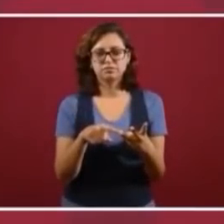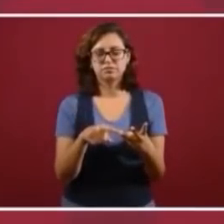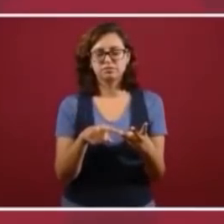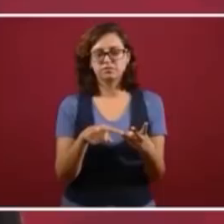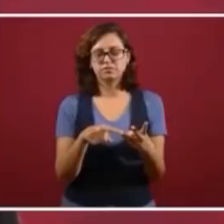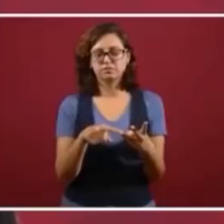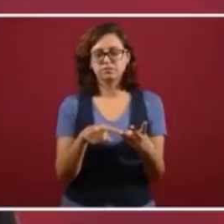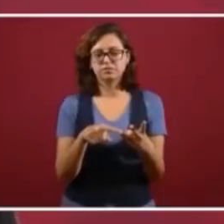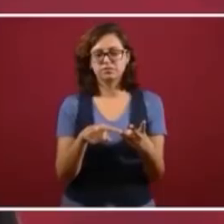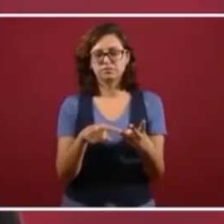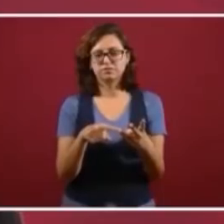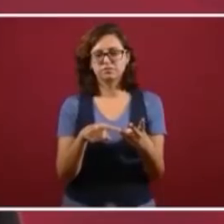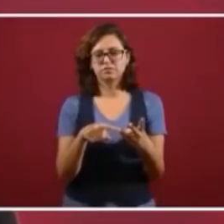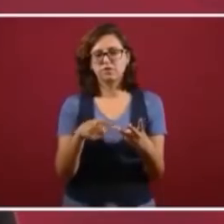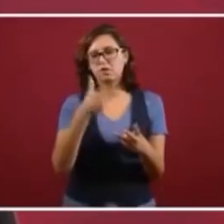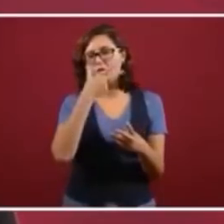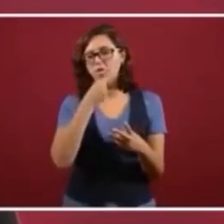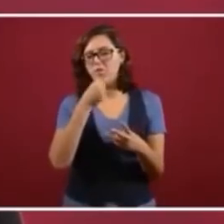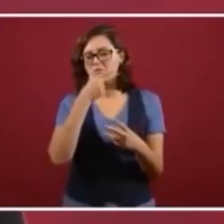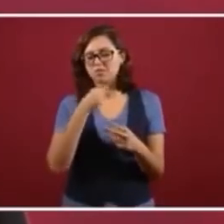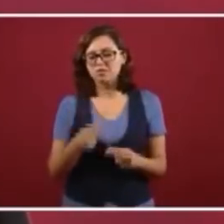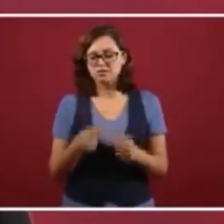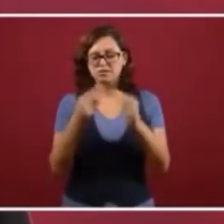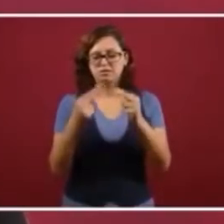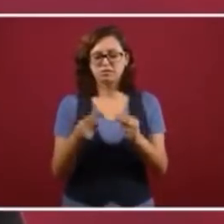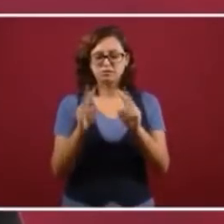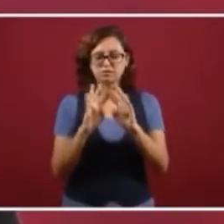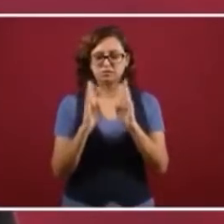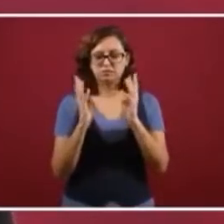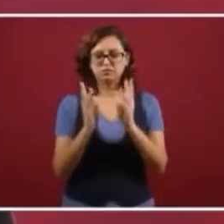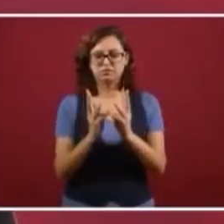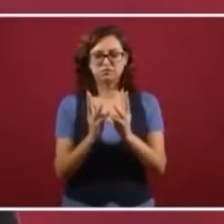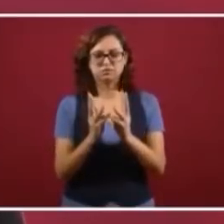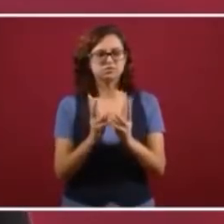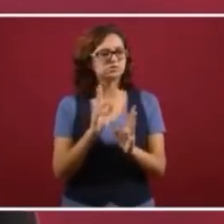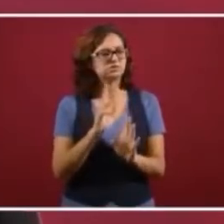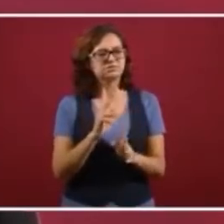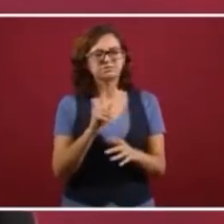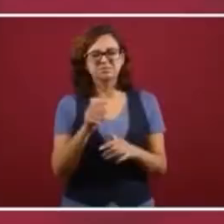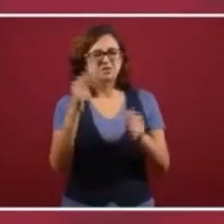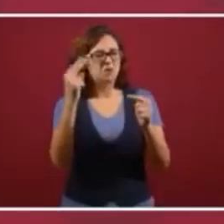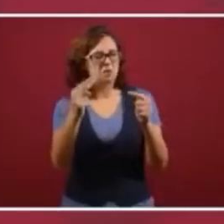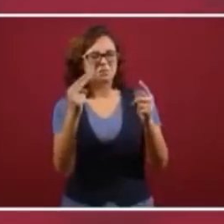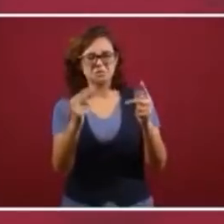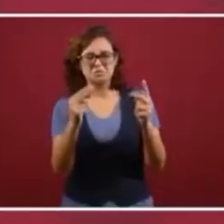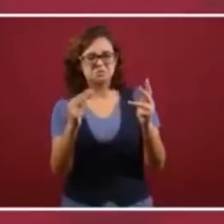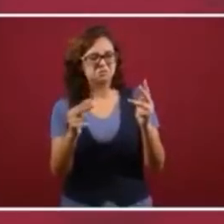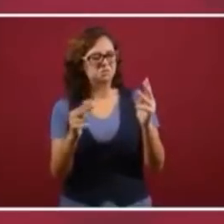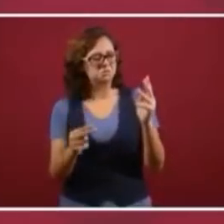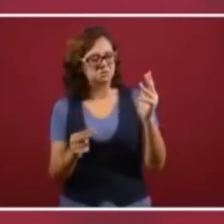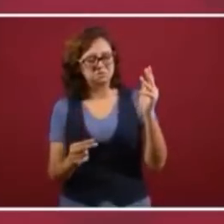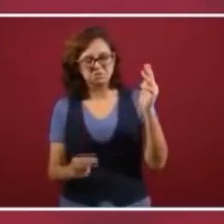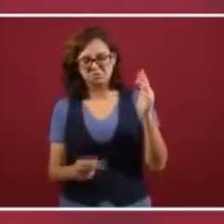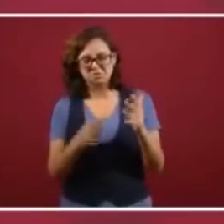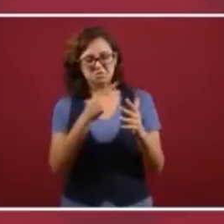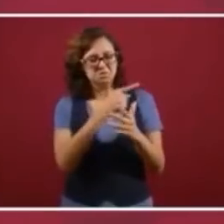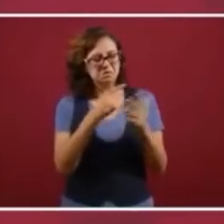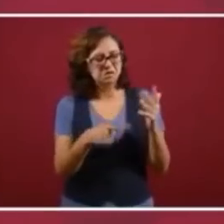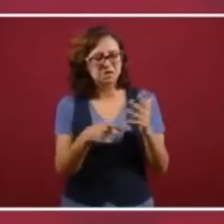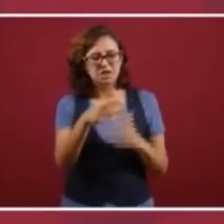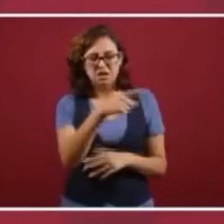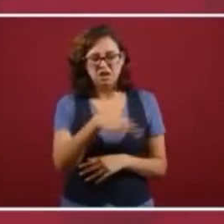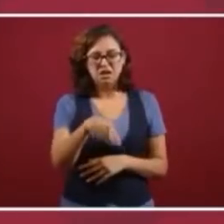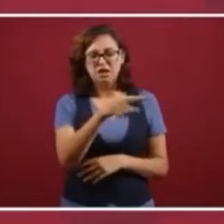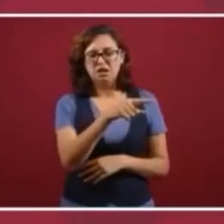Consejo de Hombres de Negocios, creo que ese era Claudio, pero ahí están los nombres. ¿Sí?